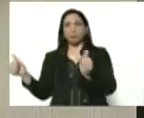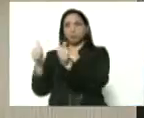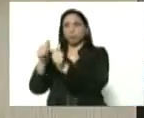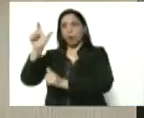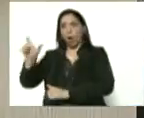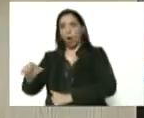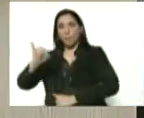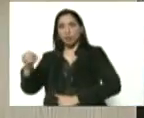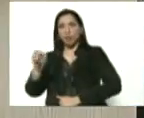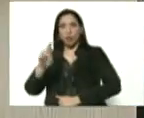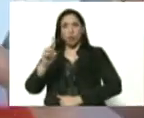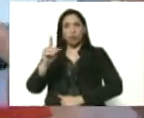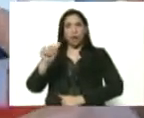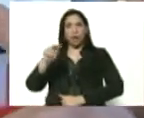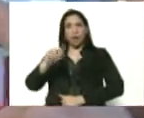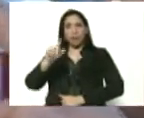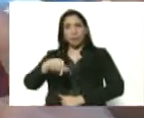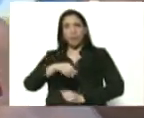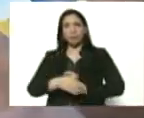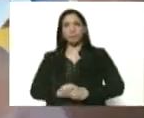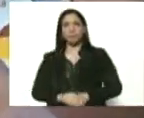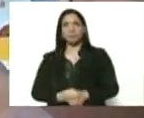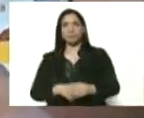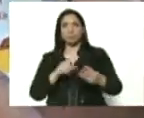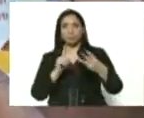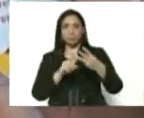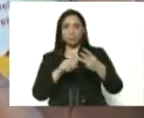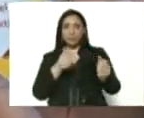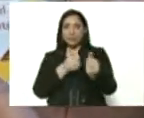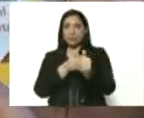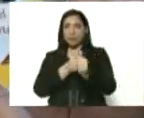Gudró. También Juan José Rendón, que es asesor